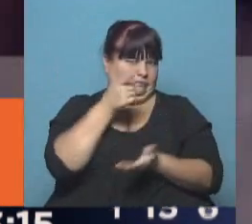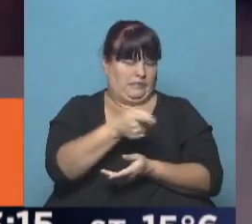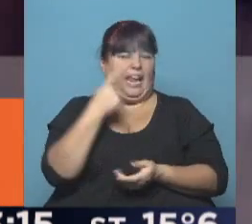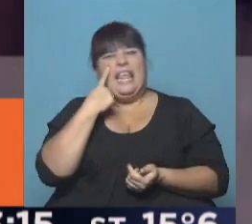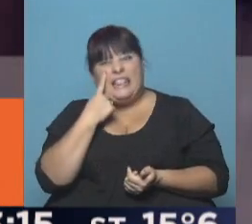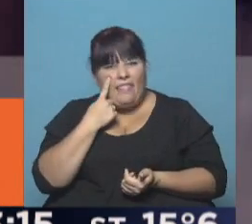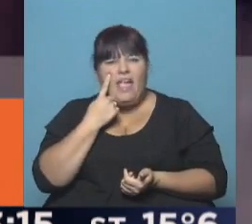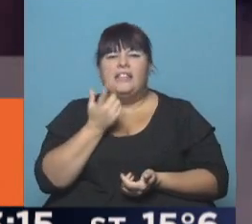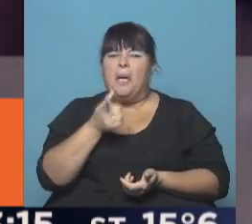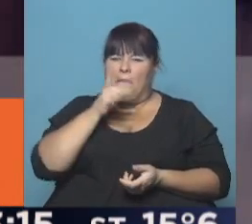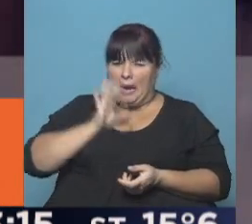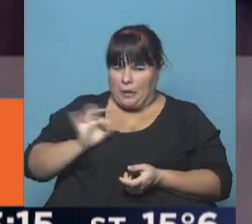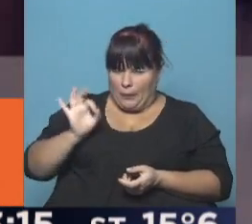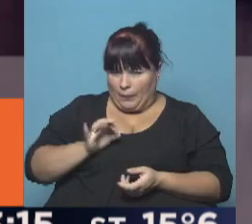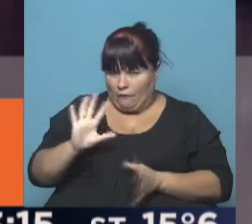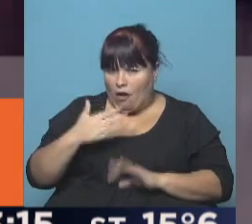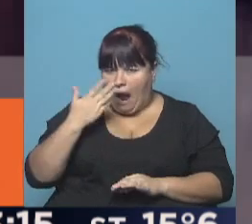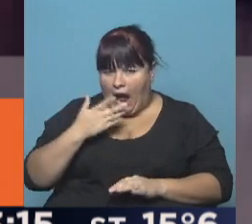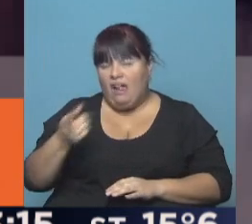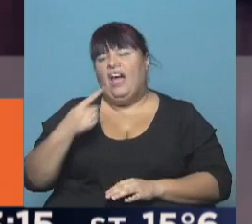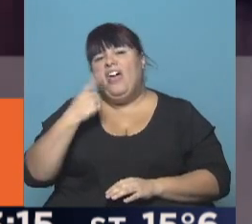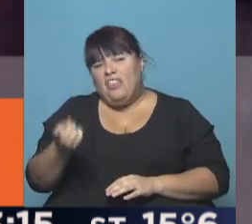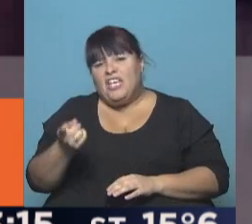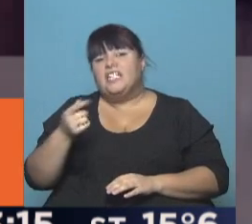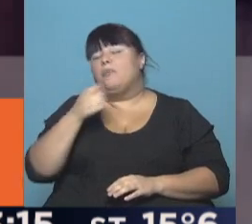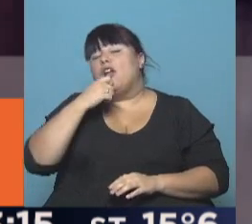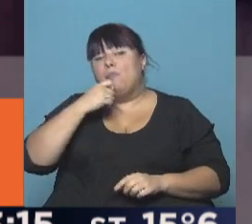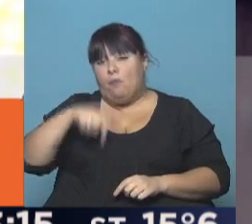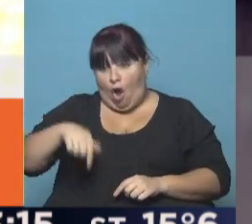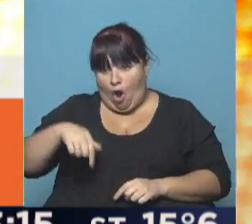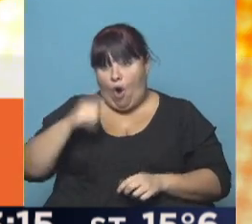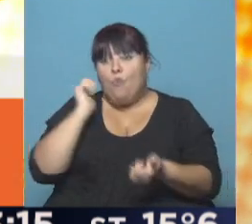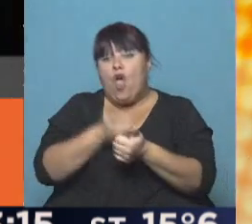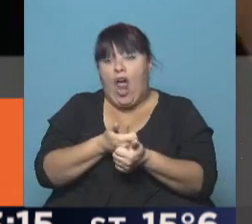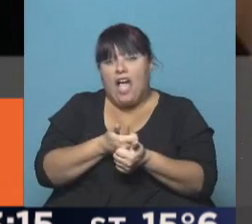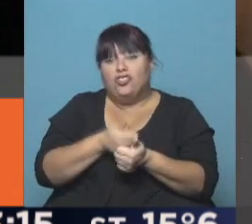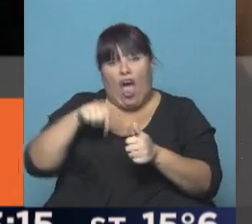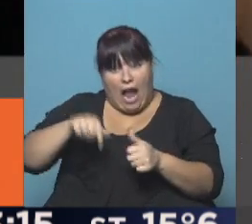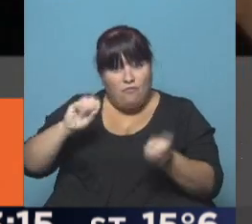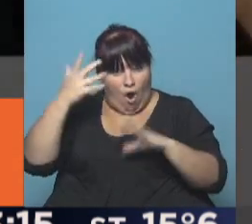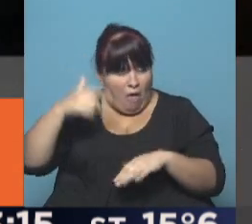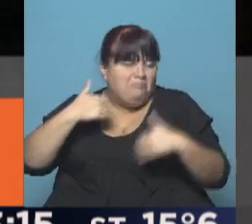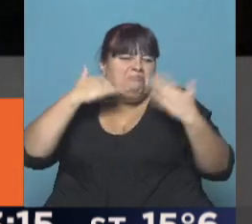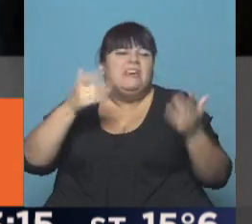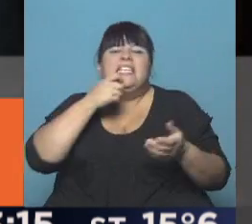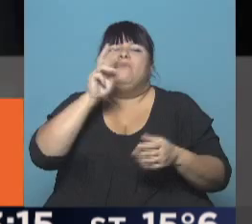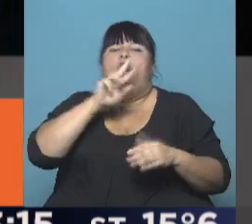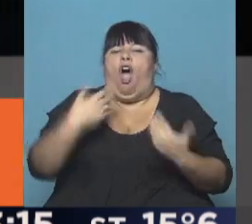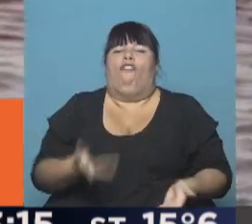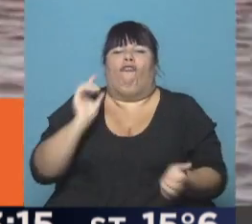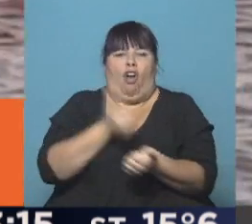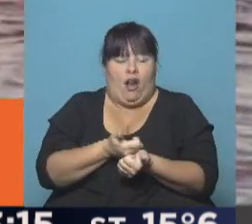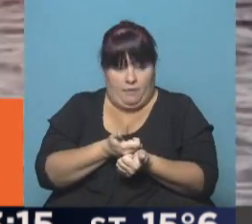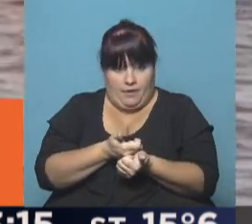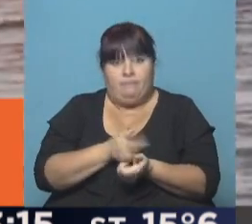intendente que parecen del siglo 18 donde dice que por ejemplo una violación en el siglo 21 solamente sea el consentimiento